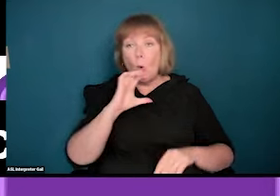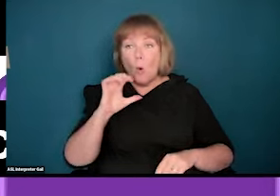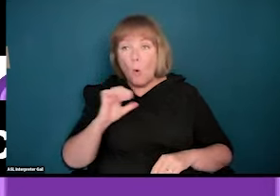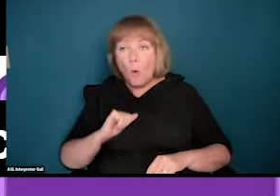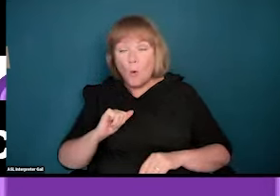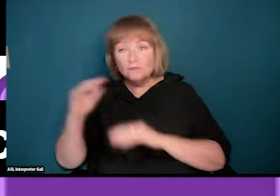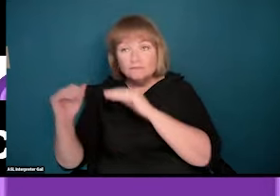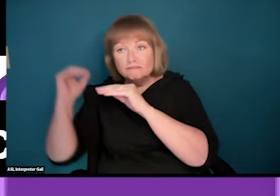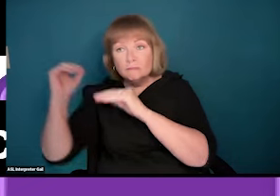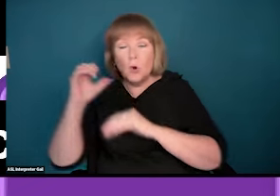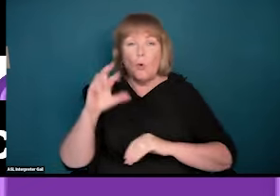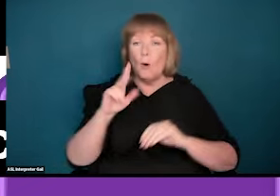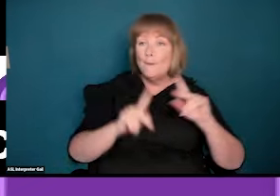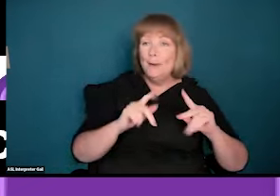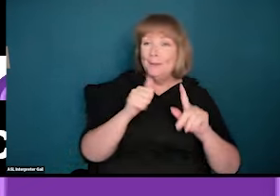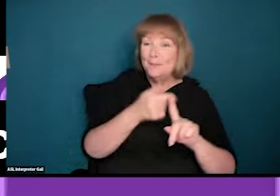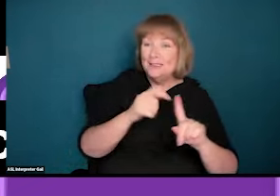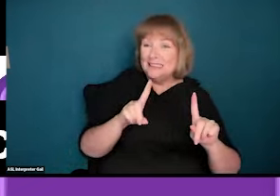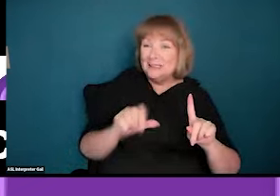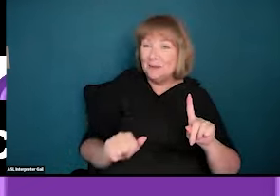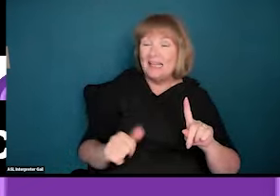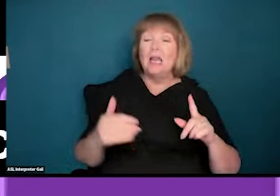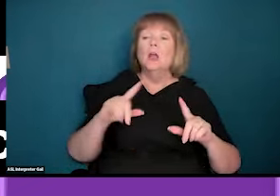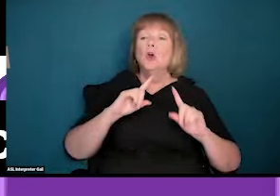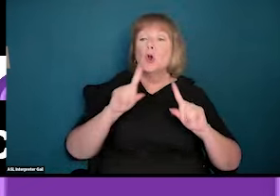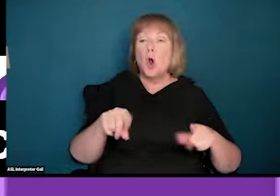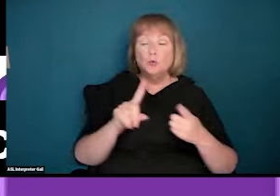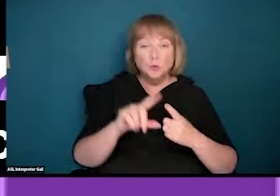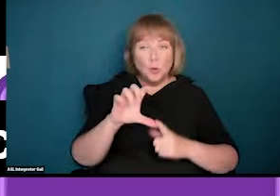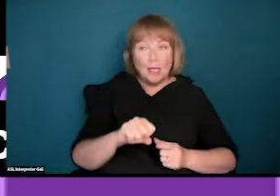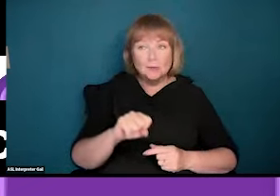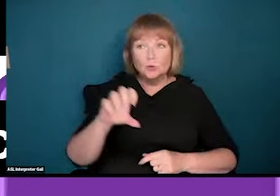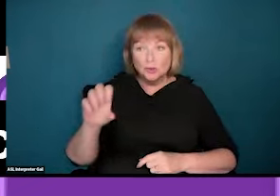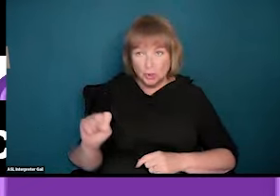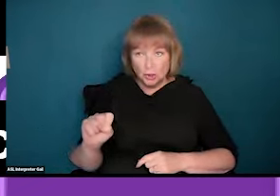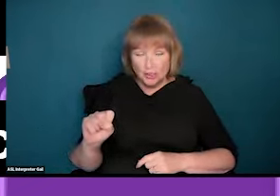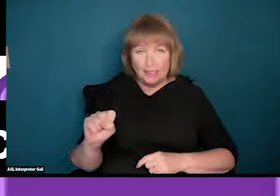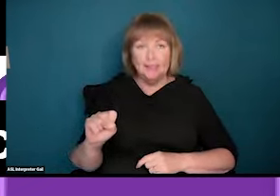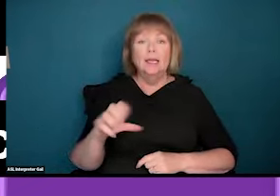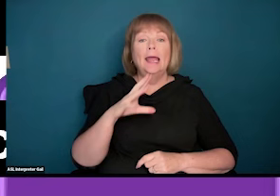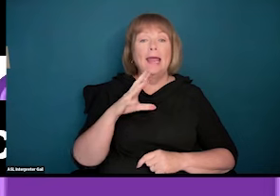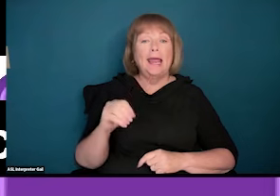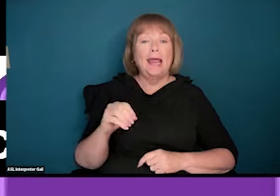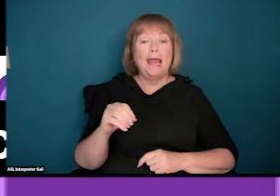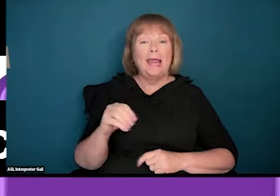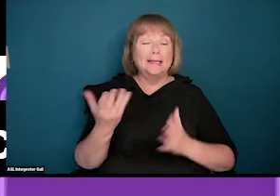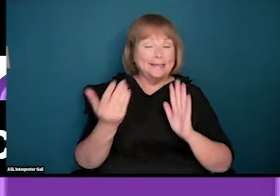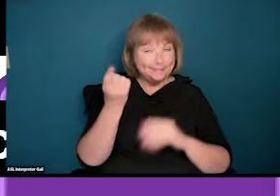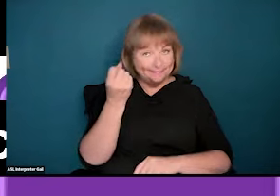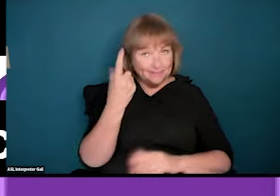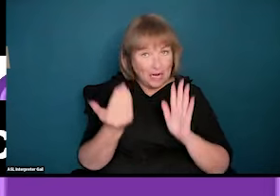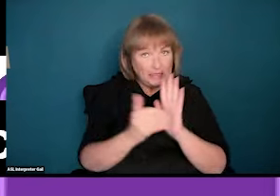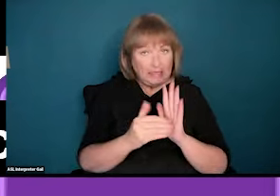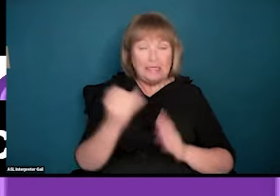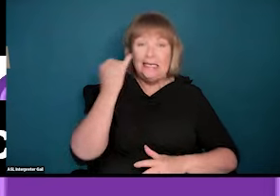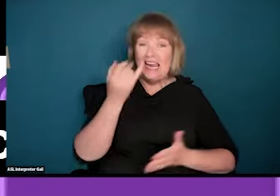Muchos individuos, ancianos o personas con discapacidad, se comprometen con la o van a la